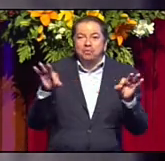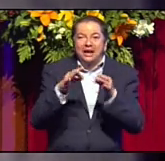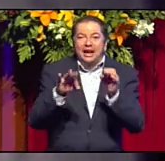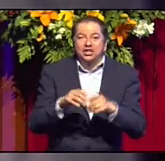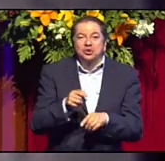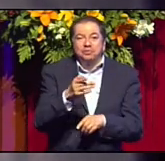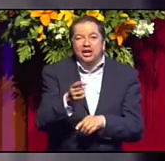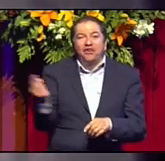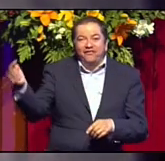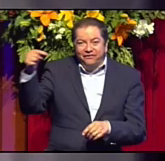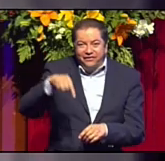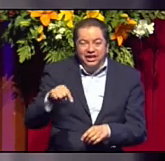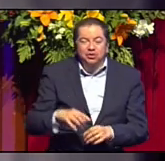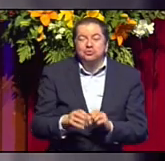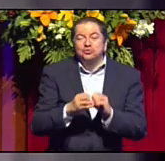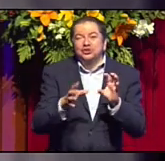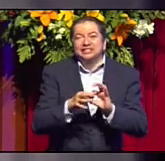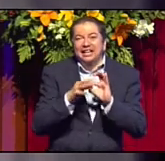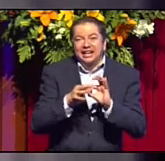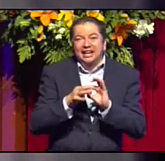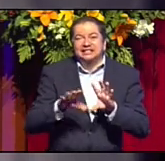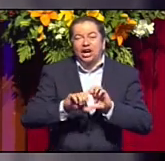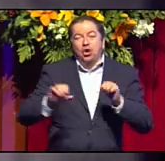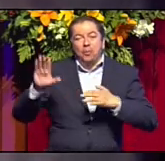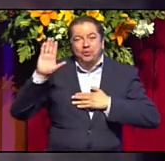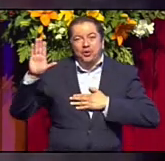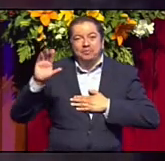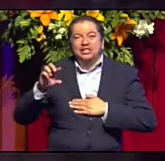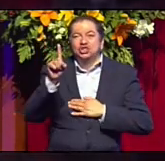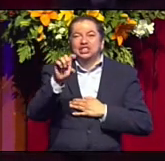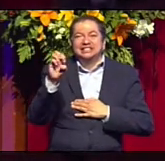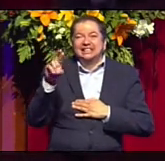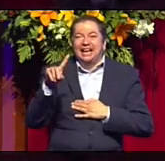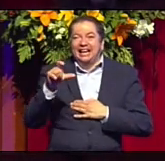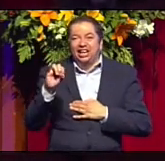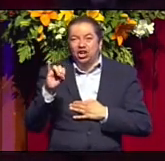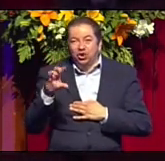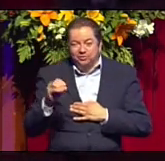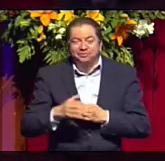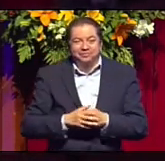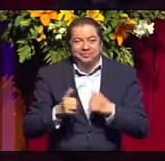gracias, Sergio, por el compromiso. De verdad, muchas gracias.